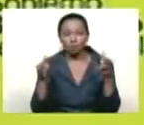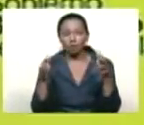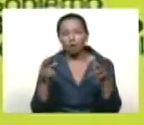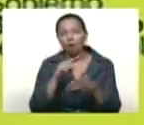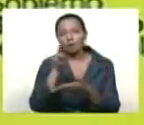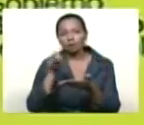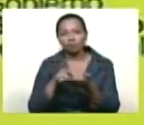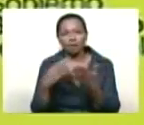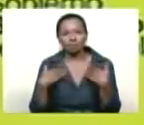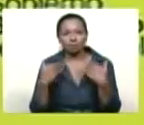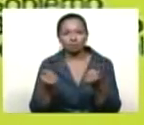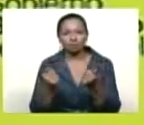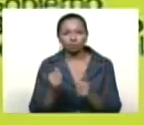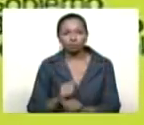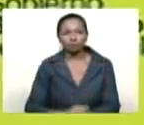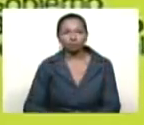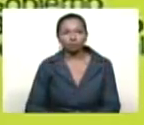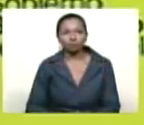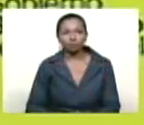de la Salud.